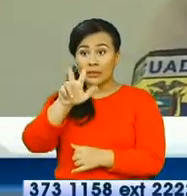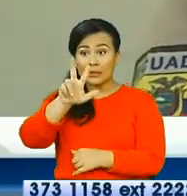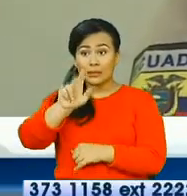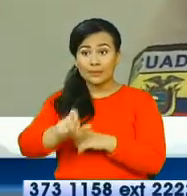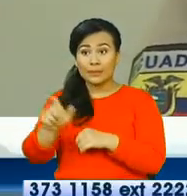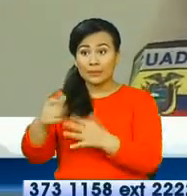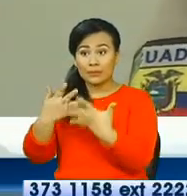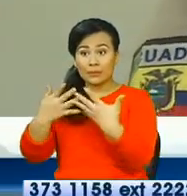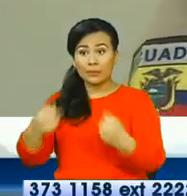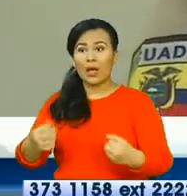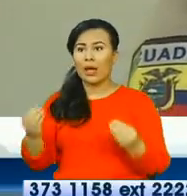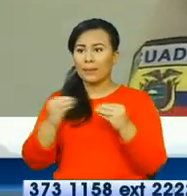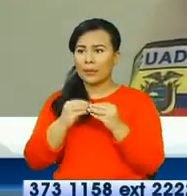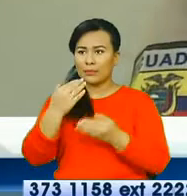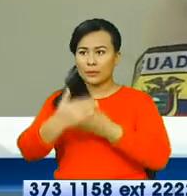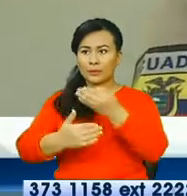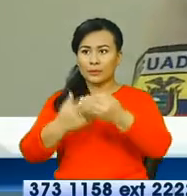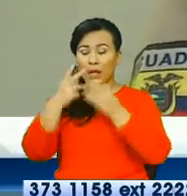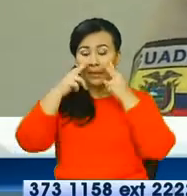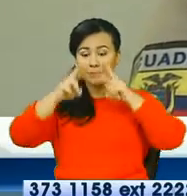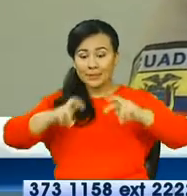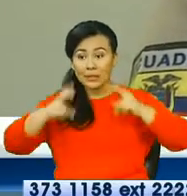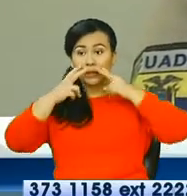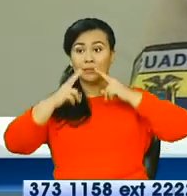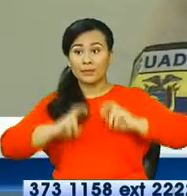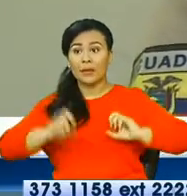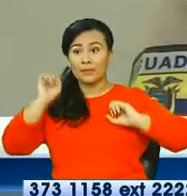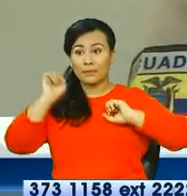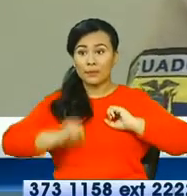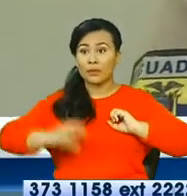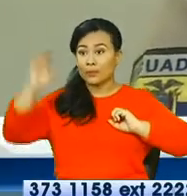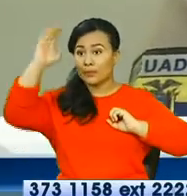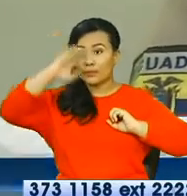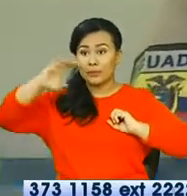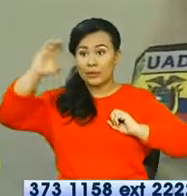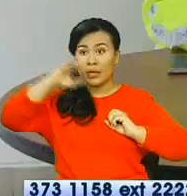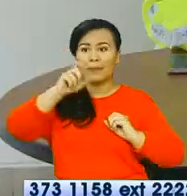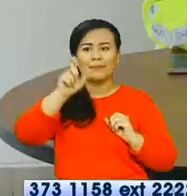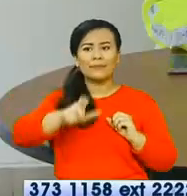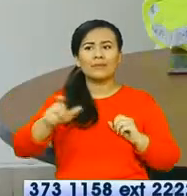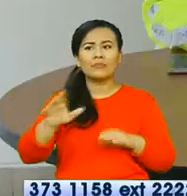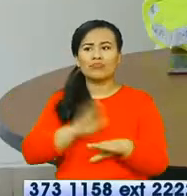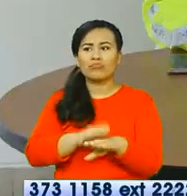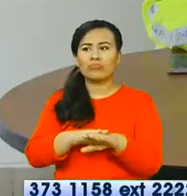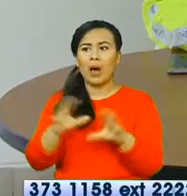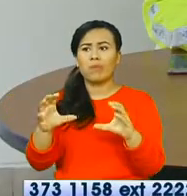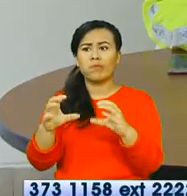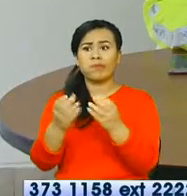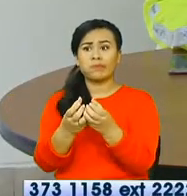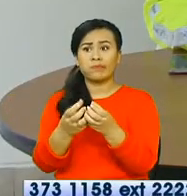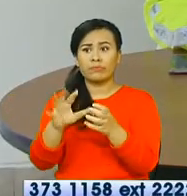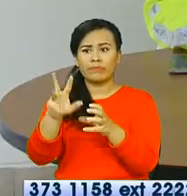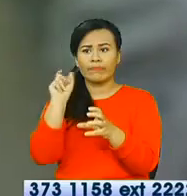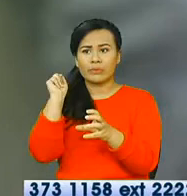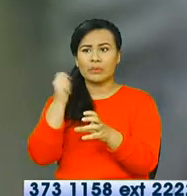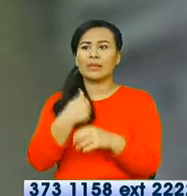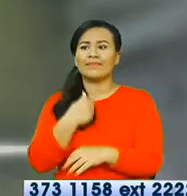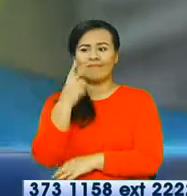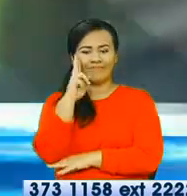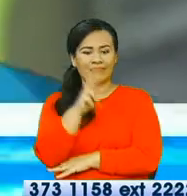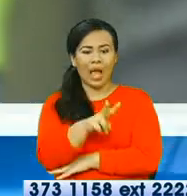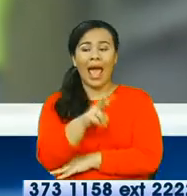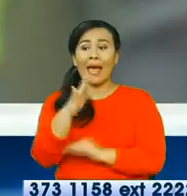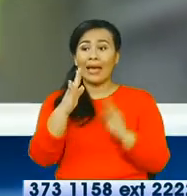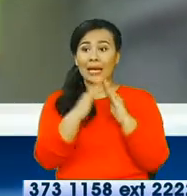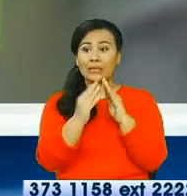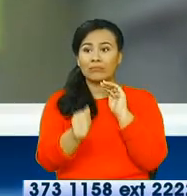logrará recabar un poco más de información para poder desarticular al resto. Al parecer estudiaron la vivienda, el movimiento de